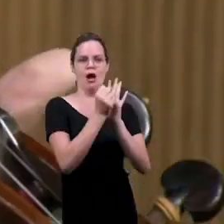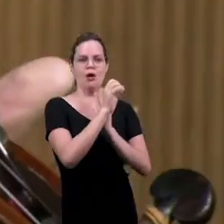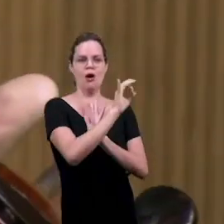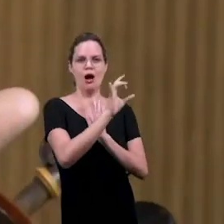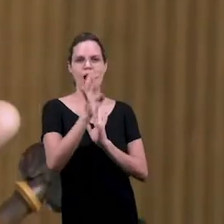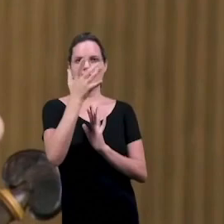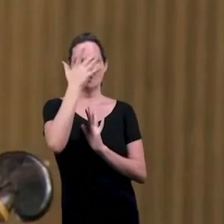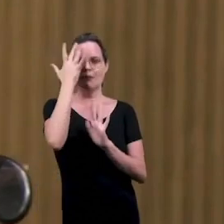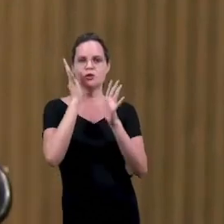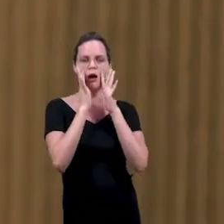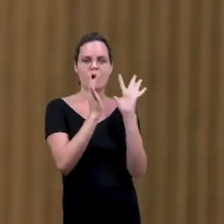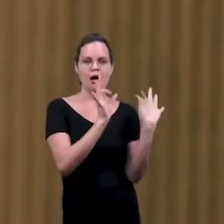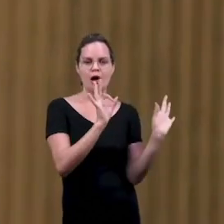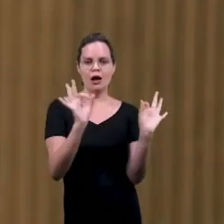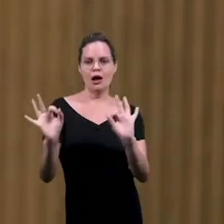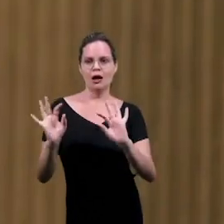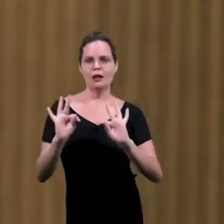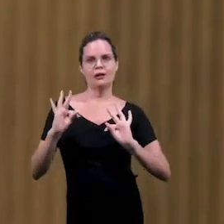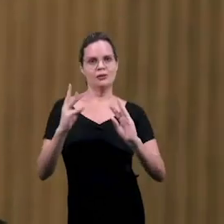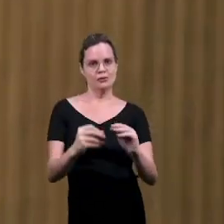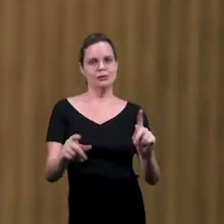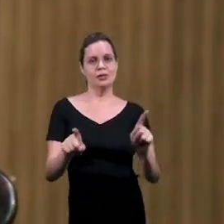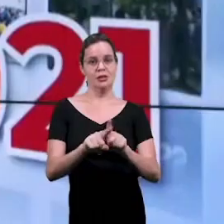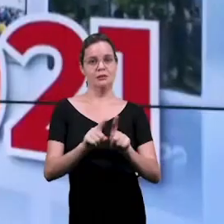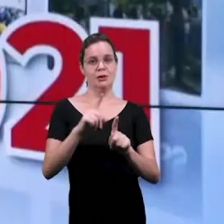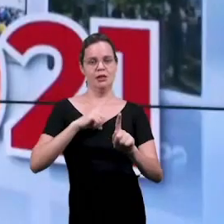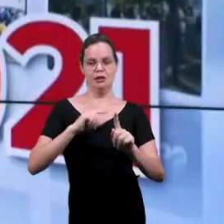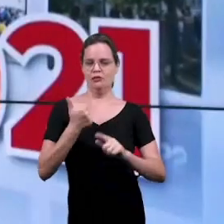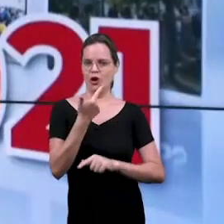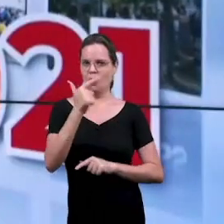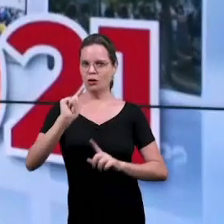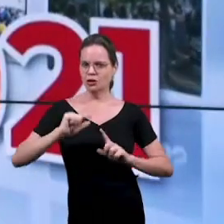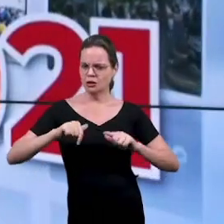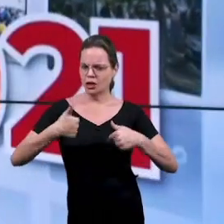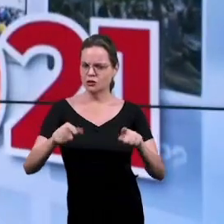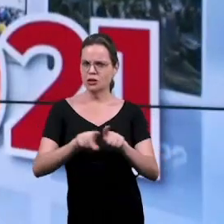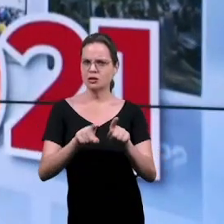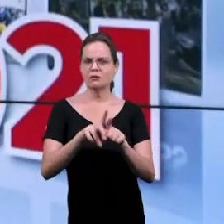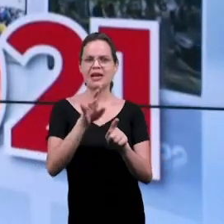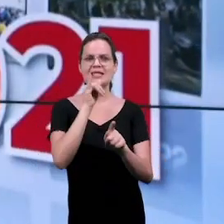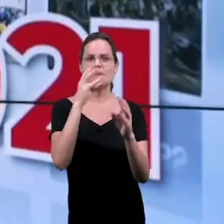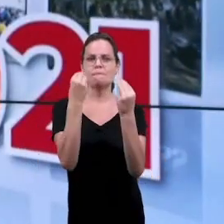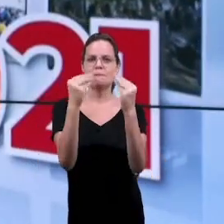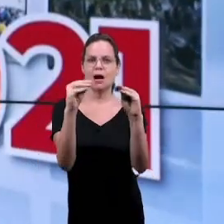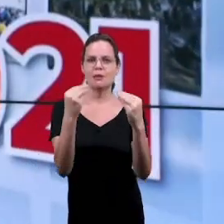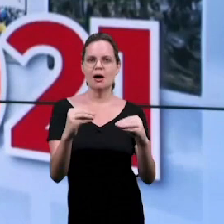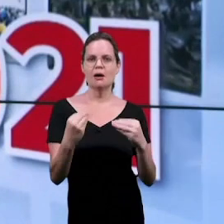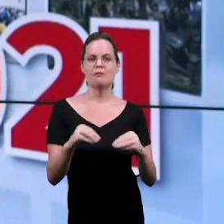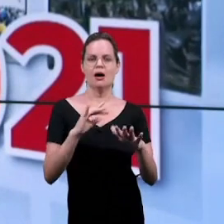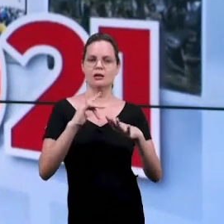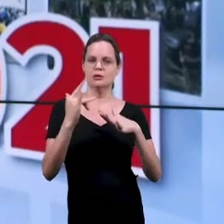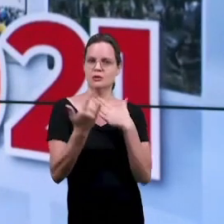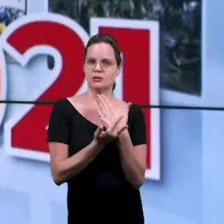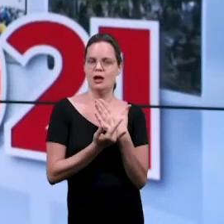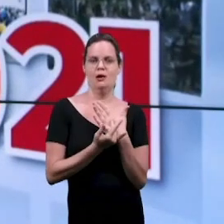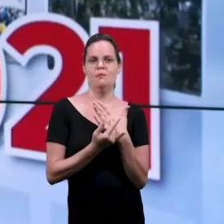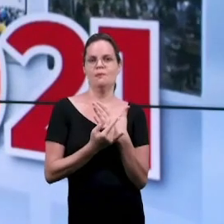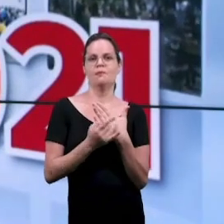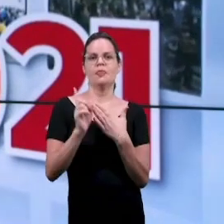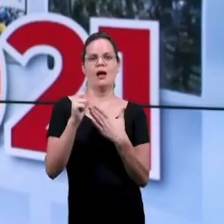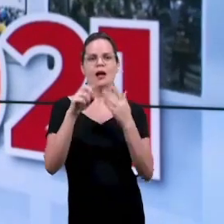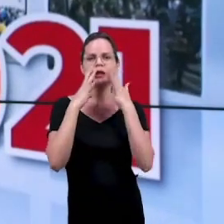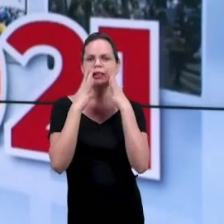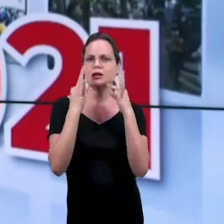dedicadas al loor abrieron el mes y marcaron a todas las personas que participamos de ellas. Además de estas acciones,